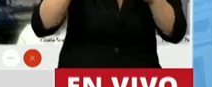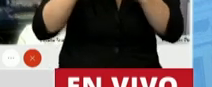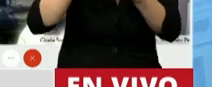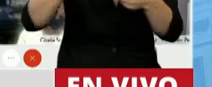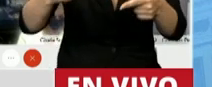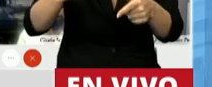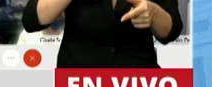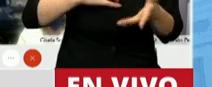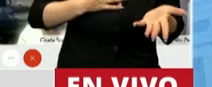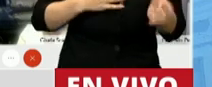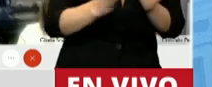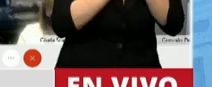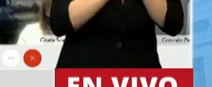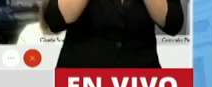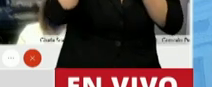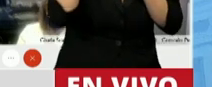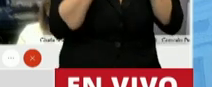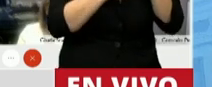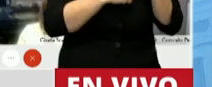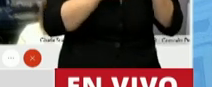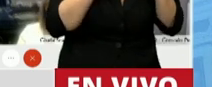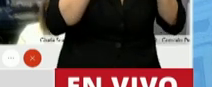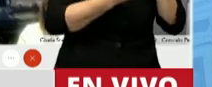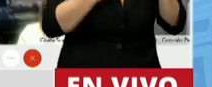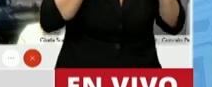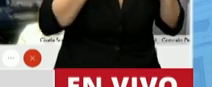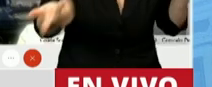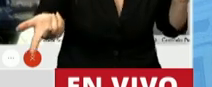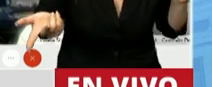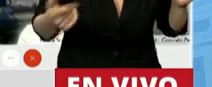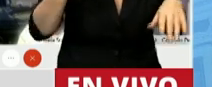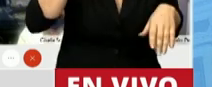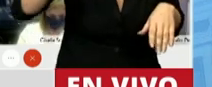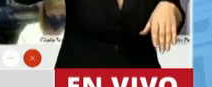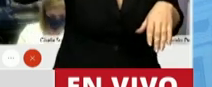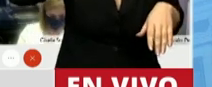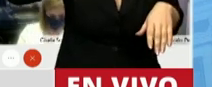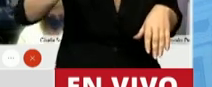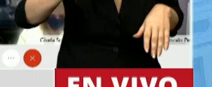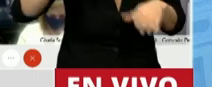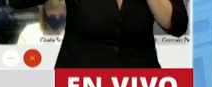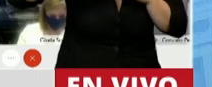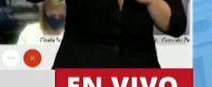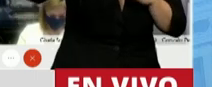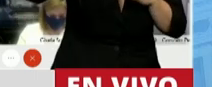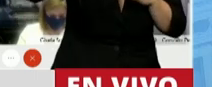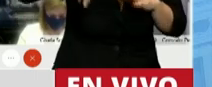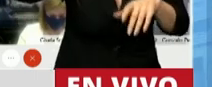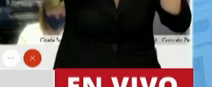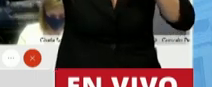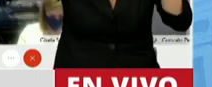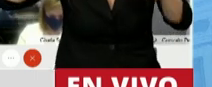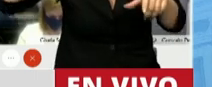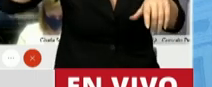garantiza el artículo 17 de nuestra Constitución. Desde 1853, los argentinos, después de